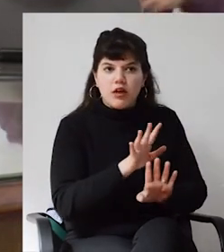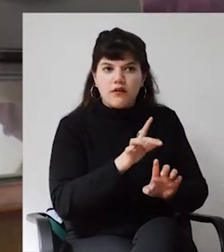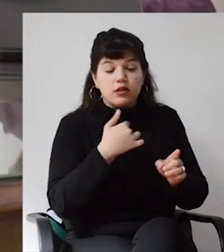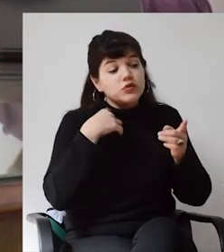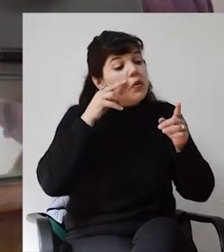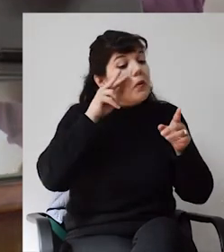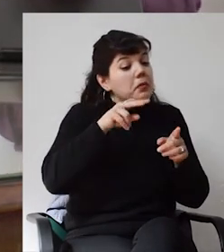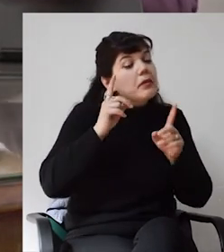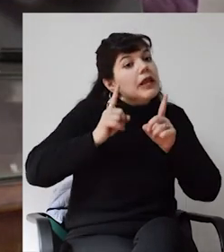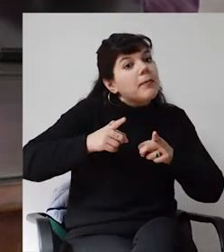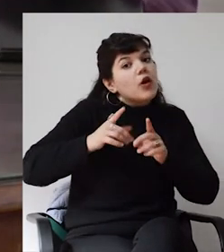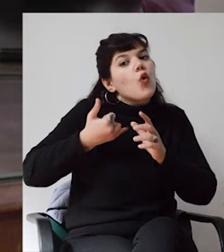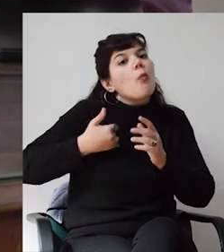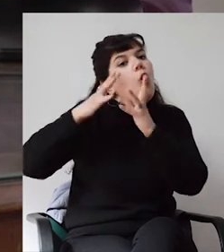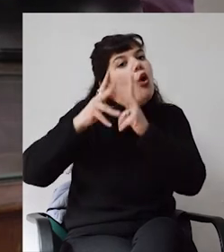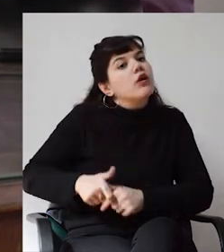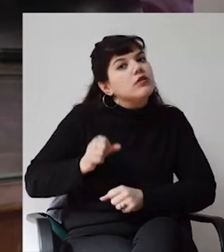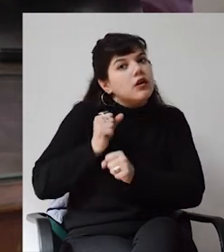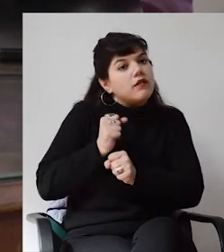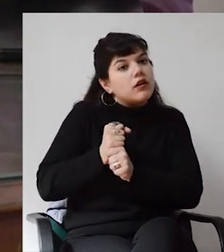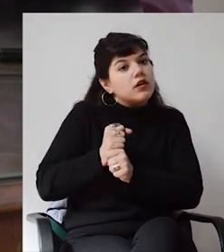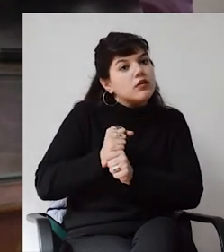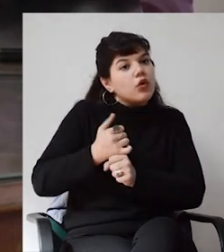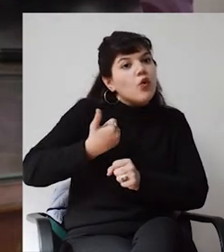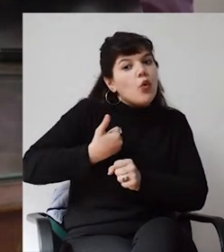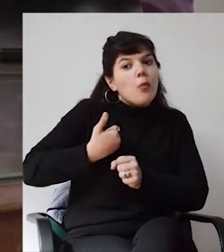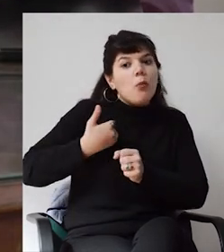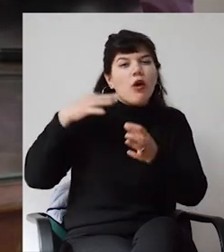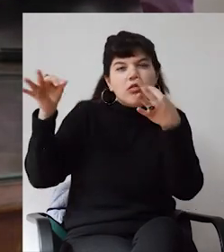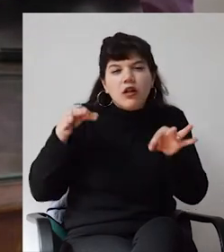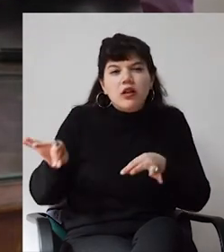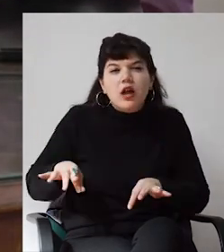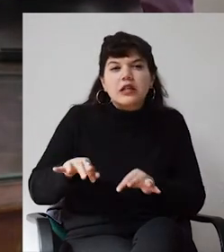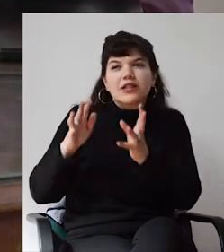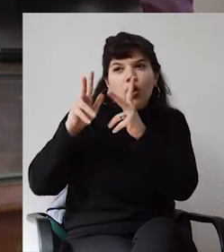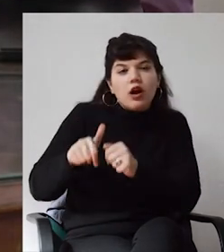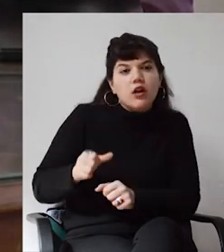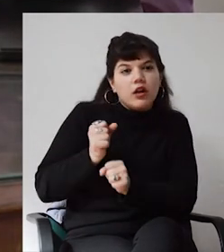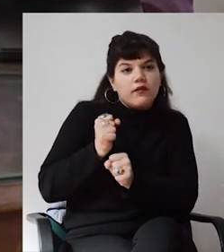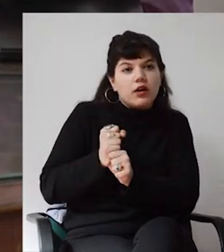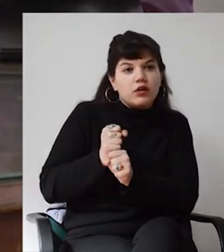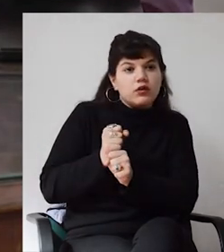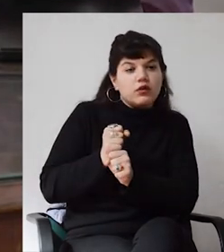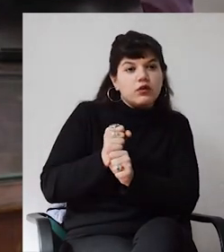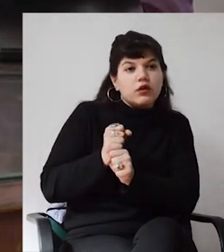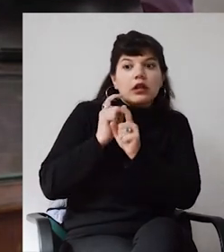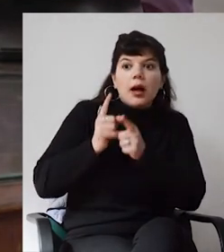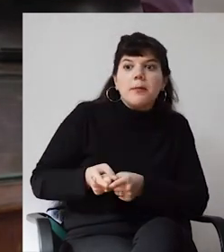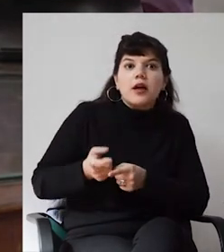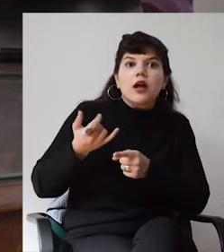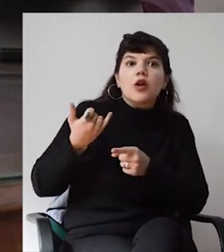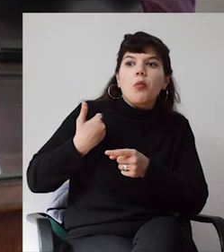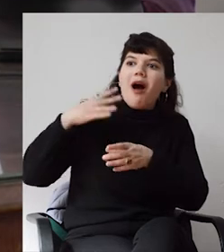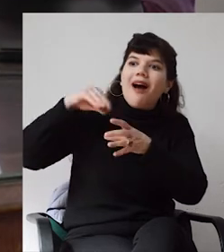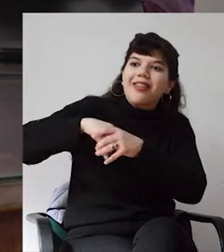me parece que es una oportunidad para ver la organización del trabajo, para ver el diseño organizacional, para ver